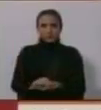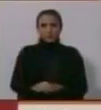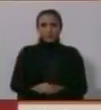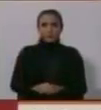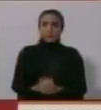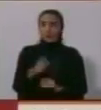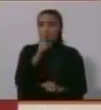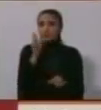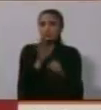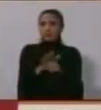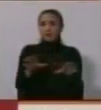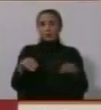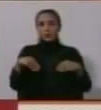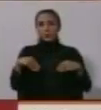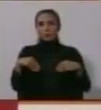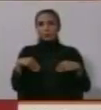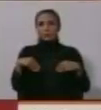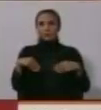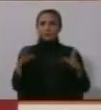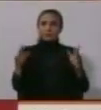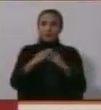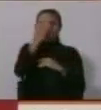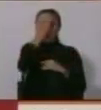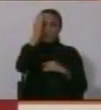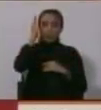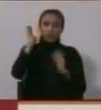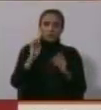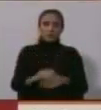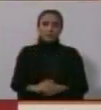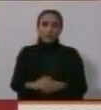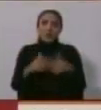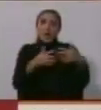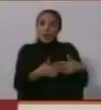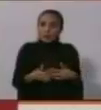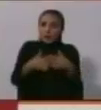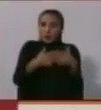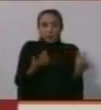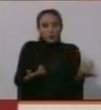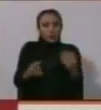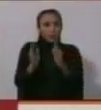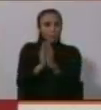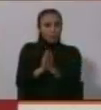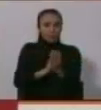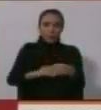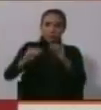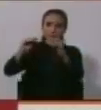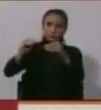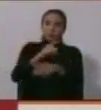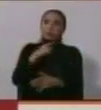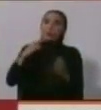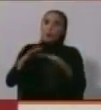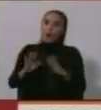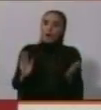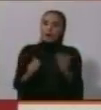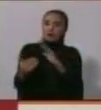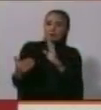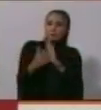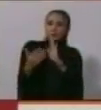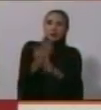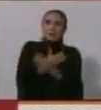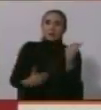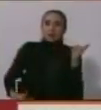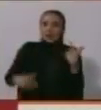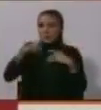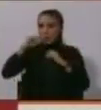Quedaron calladitos. Hipócritas. El gobierno norteamericano. ¿Por qué no piden que se investigue el magnicidio contra el hermano presidente Nicolás